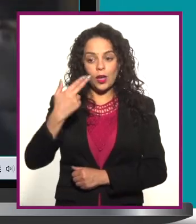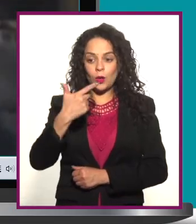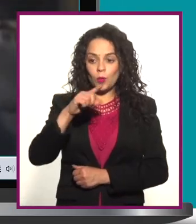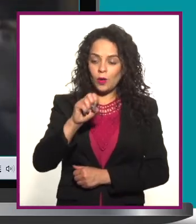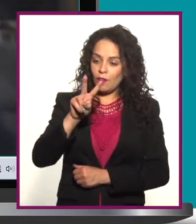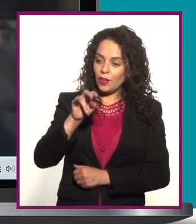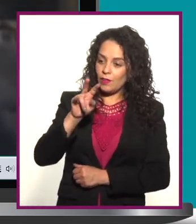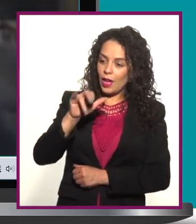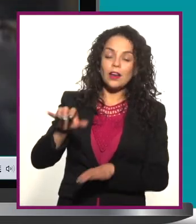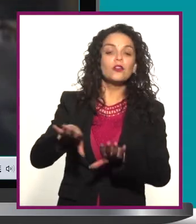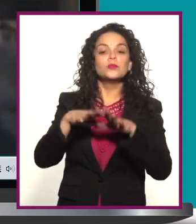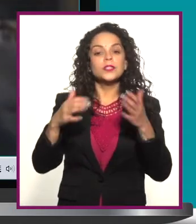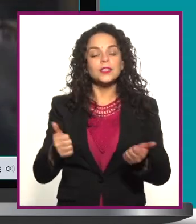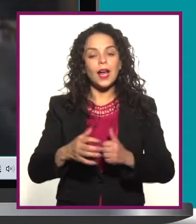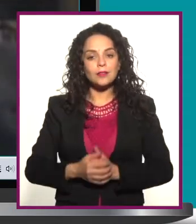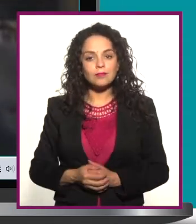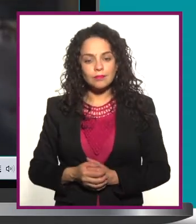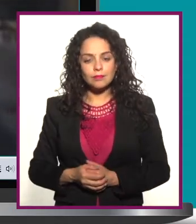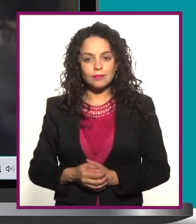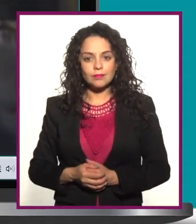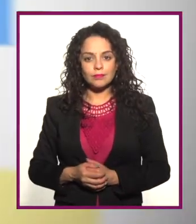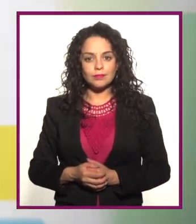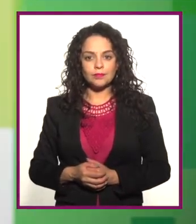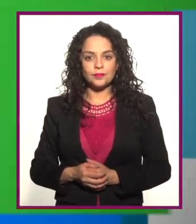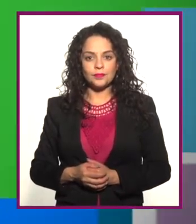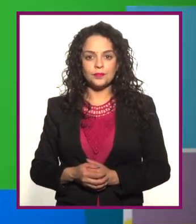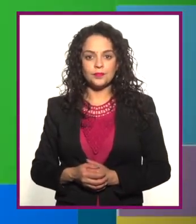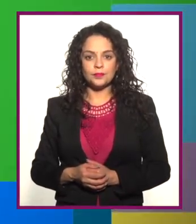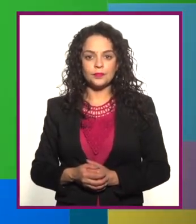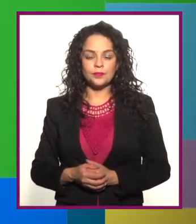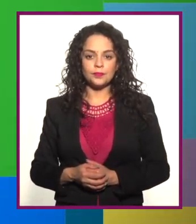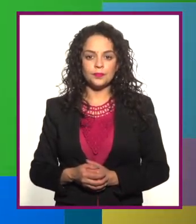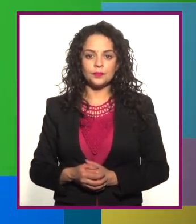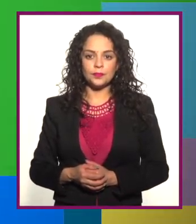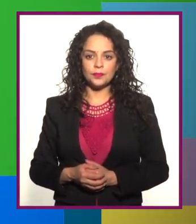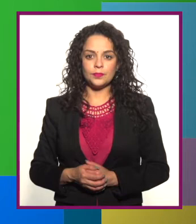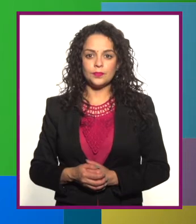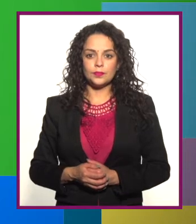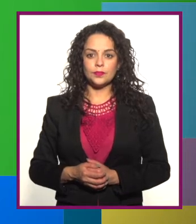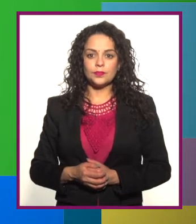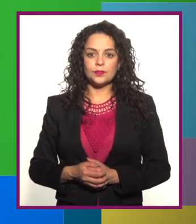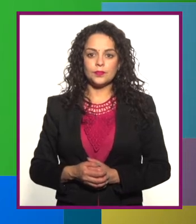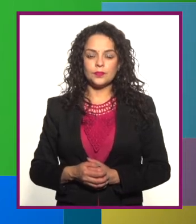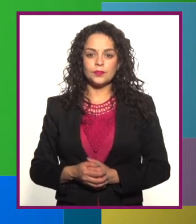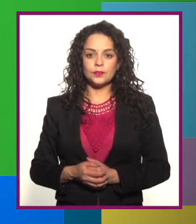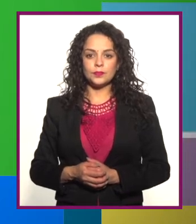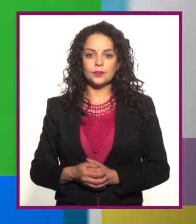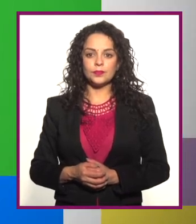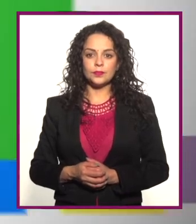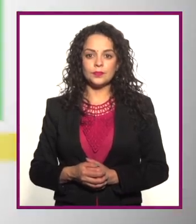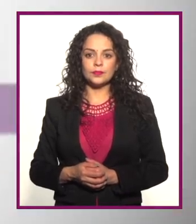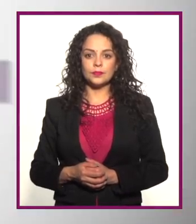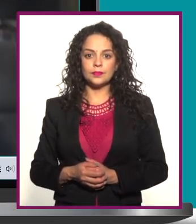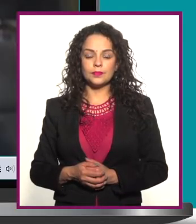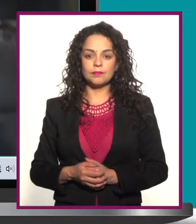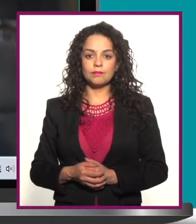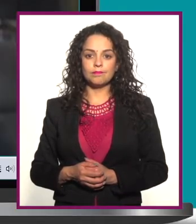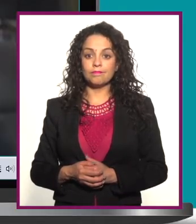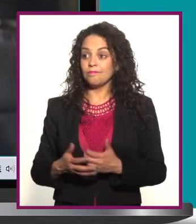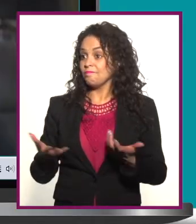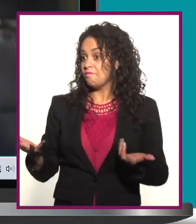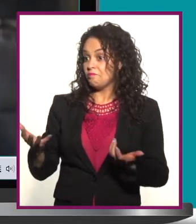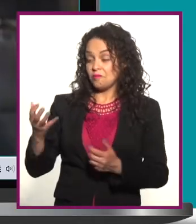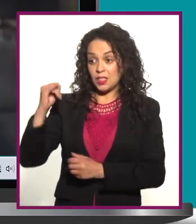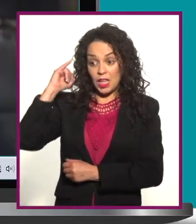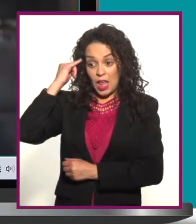Hola Hugo, hola Viviana, ¿cómo están? ¿En qué aspectos del México de hoy es más notoria la influencia indígena?